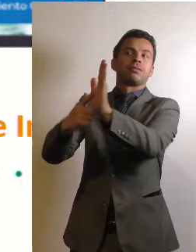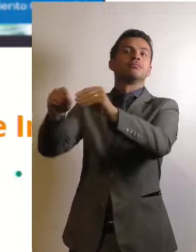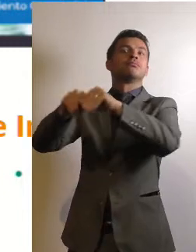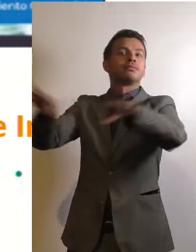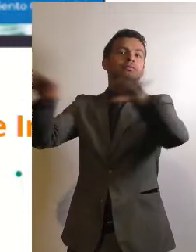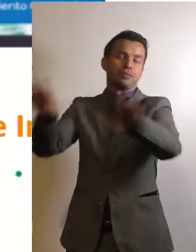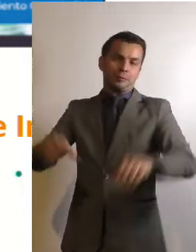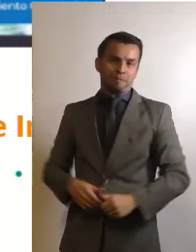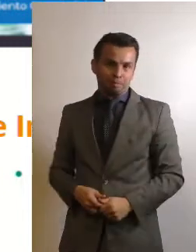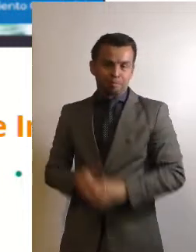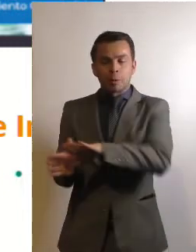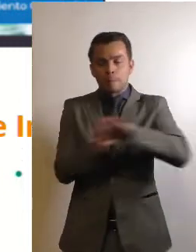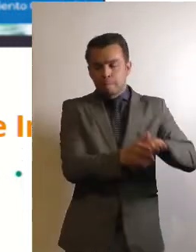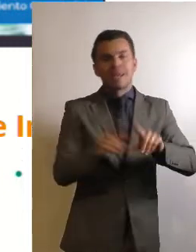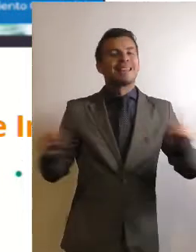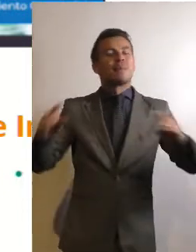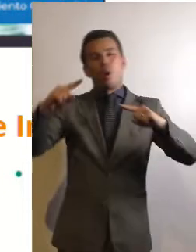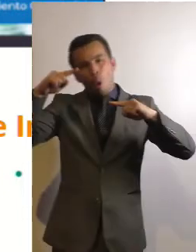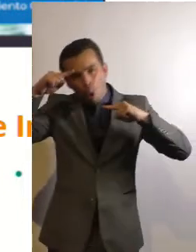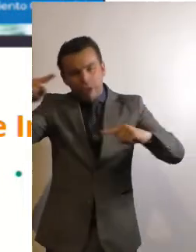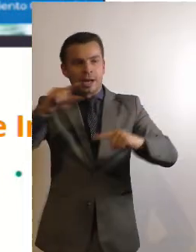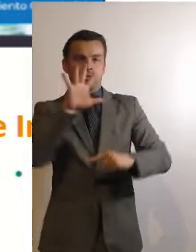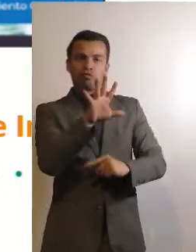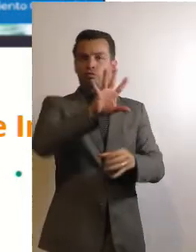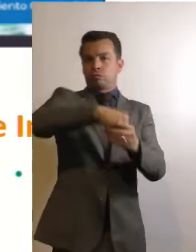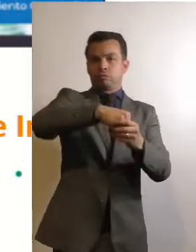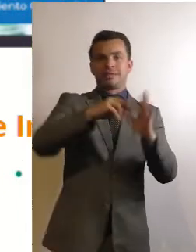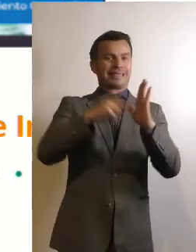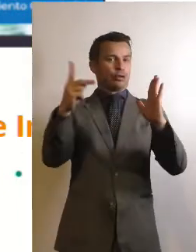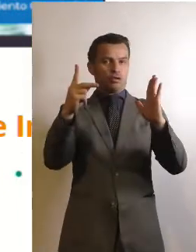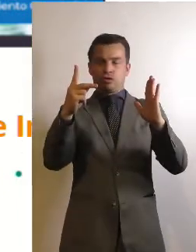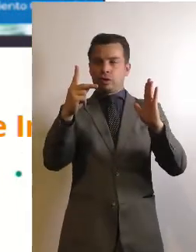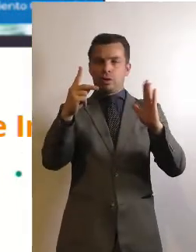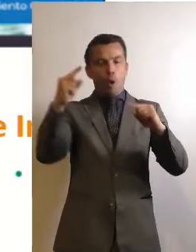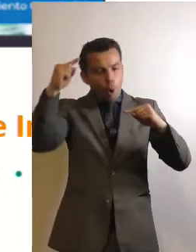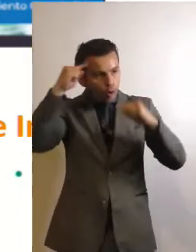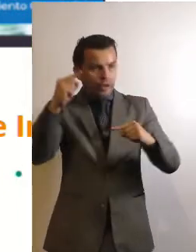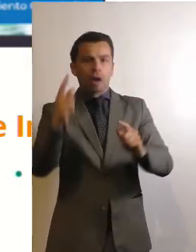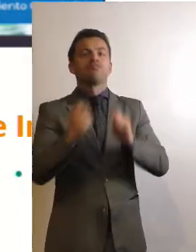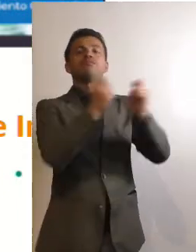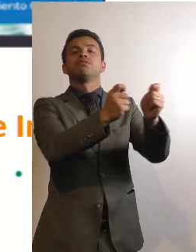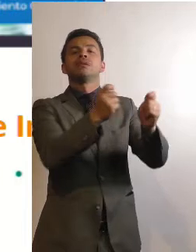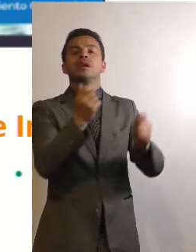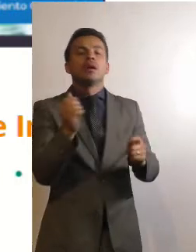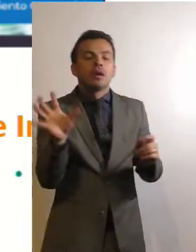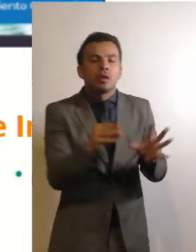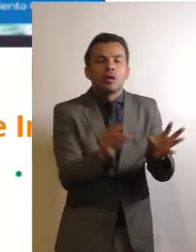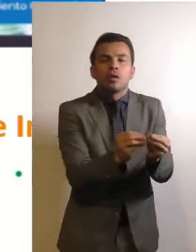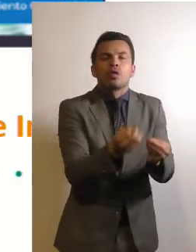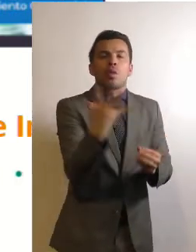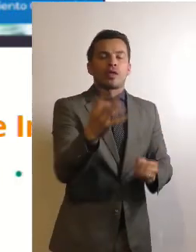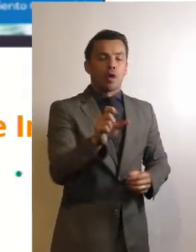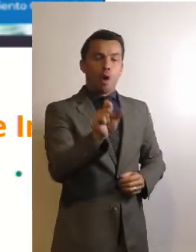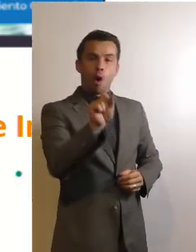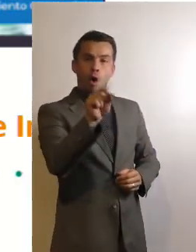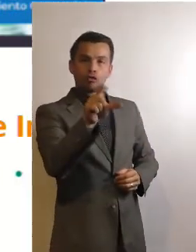propiedad intelectual y de gestión de la transferencia tecnológica, tenemos 11 tecnologías identificadas y